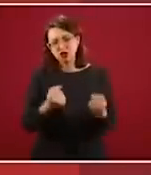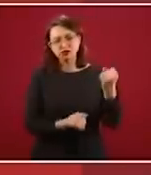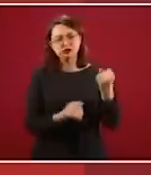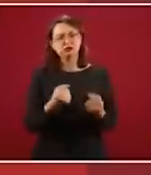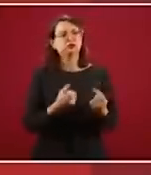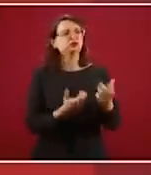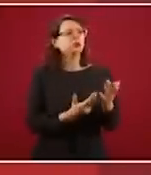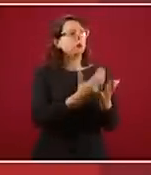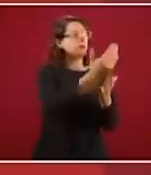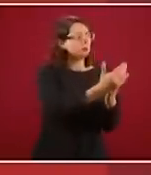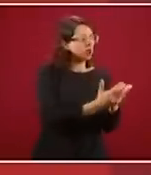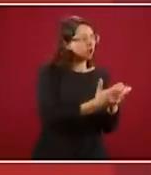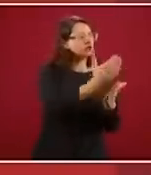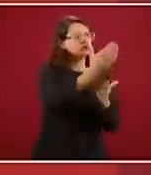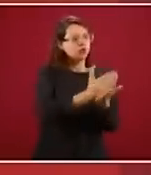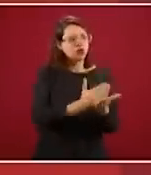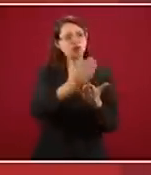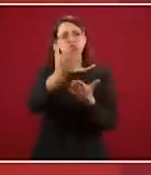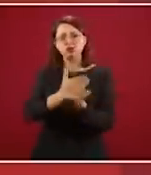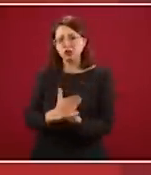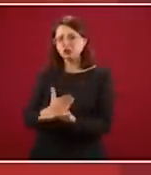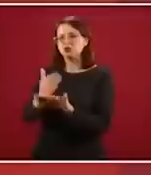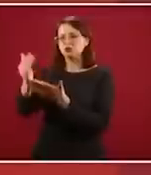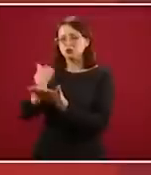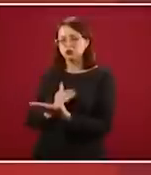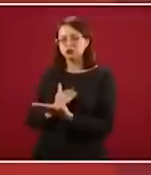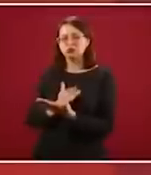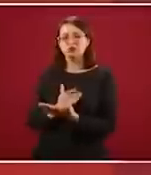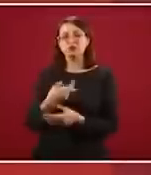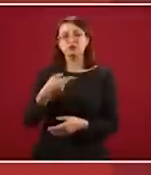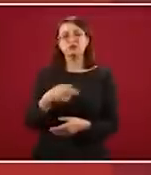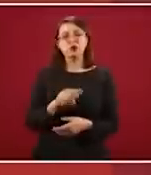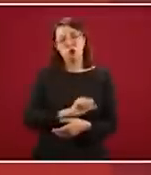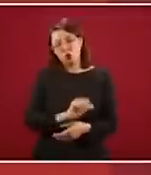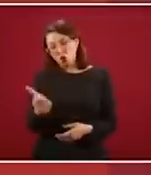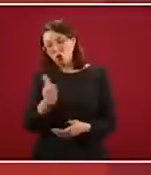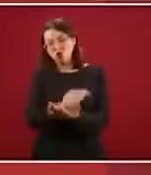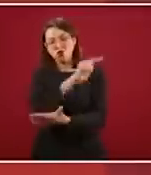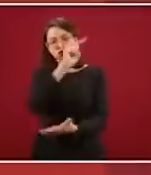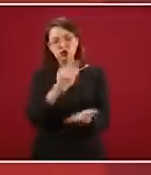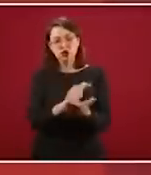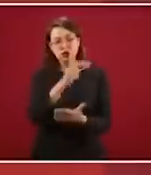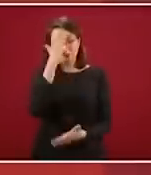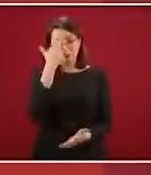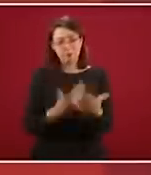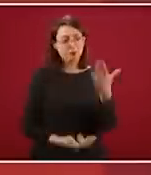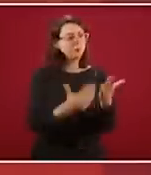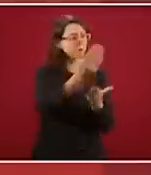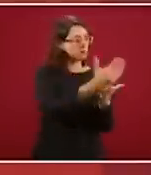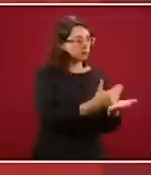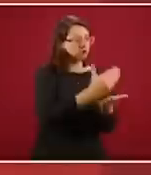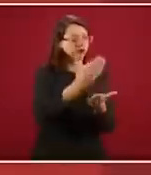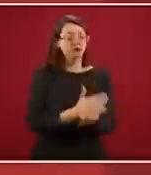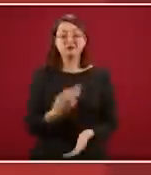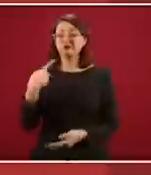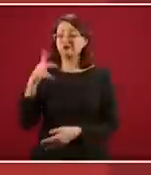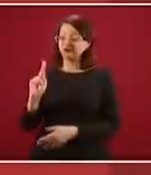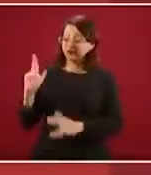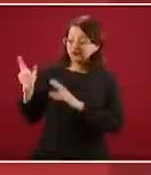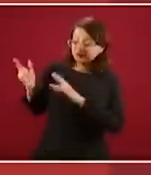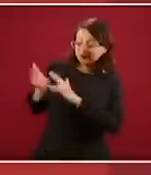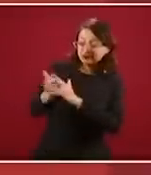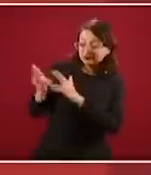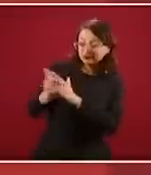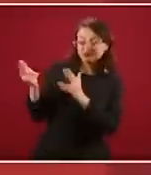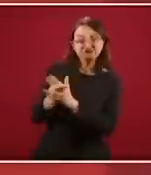ha disminuido mucho, y en otros delitos, no así en el caso de homicidios.